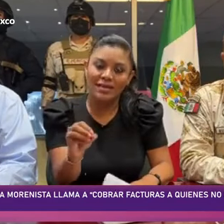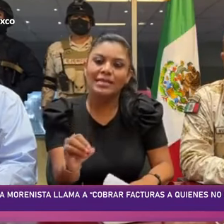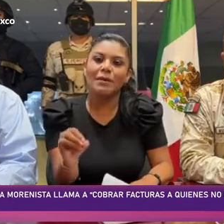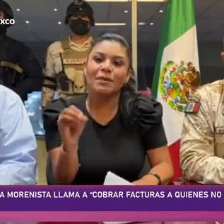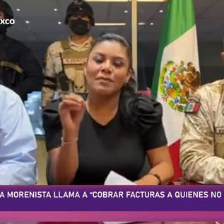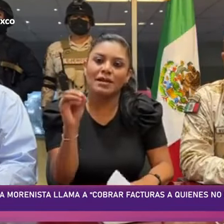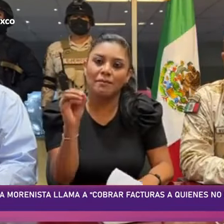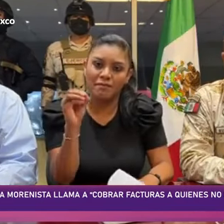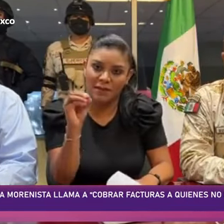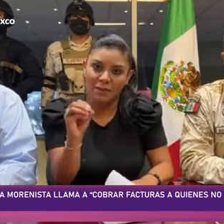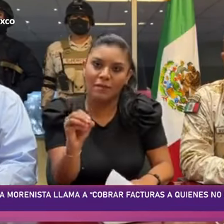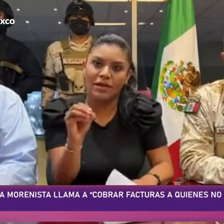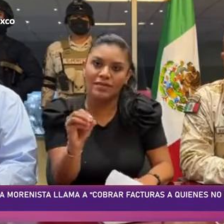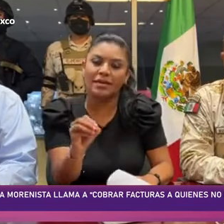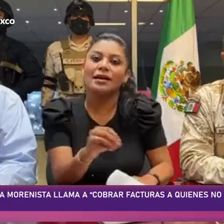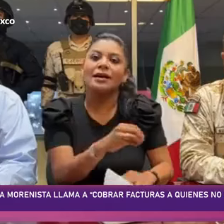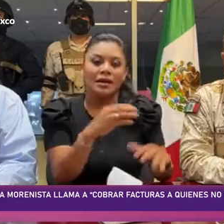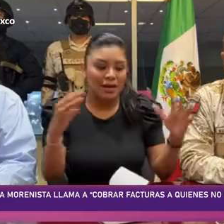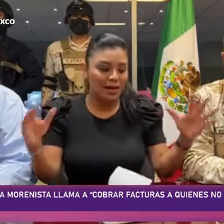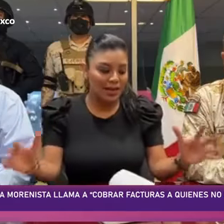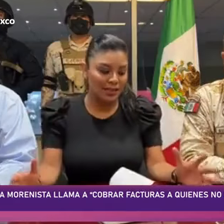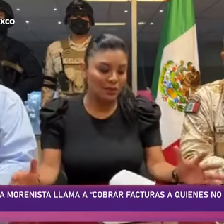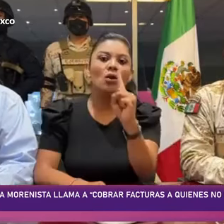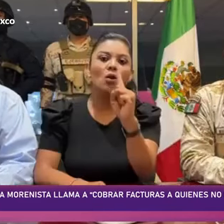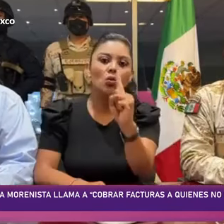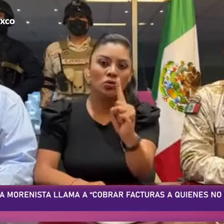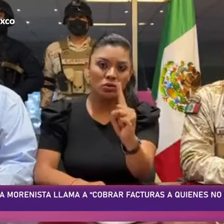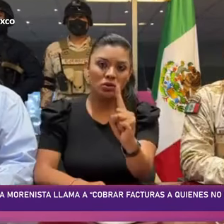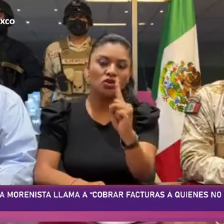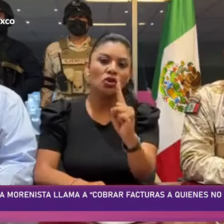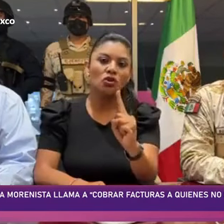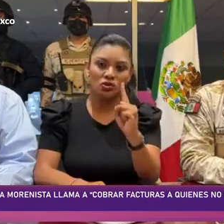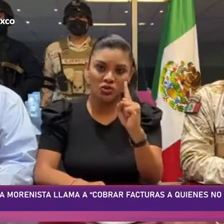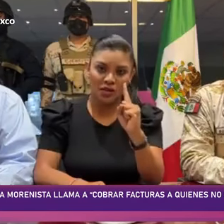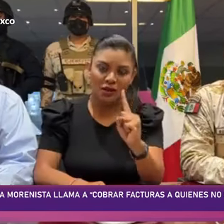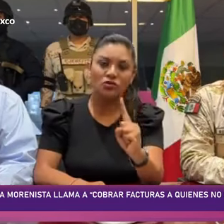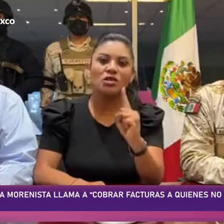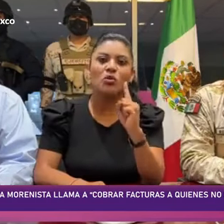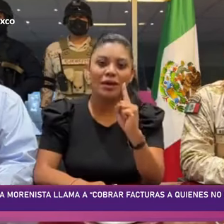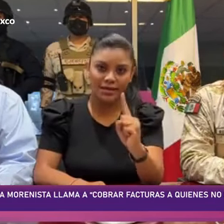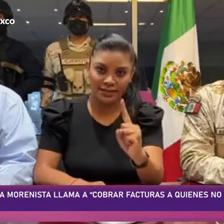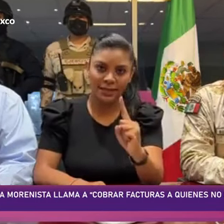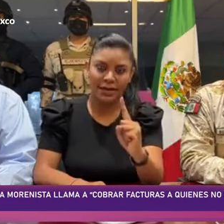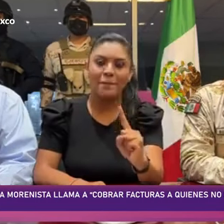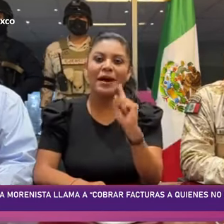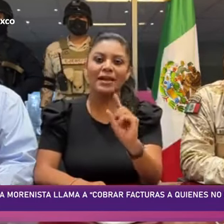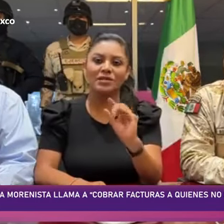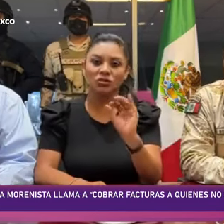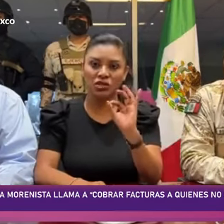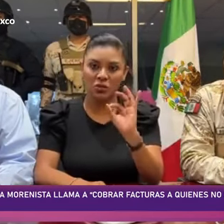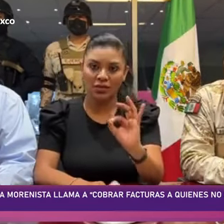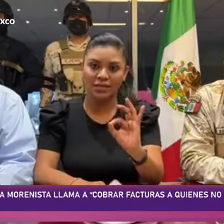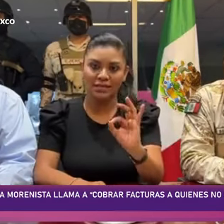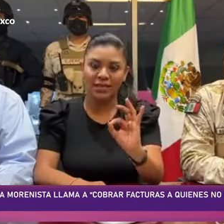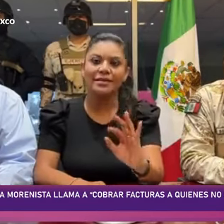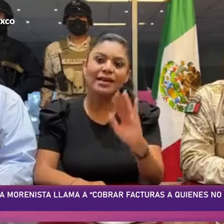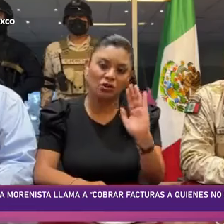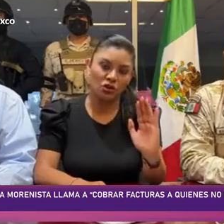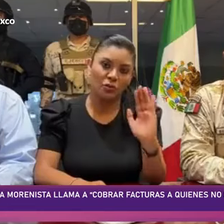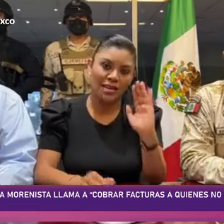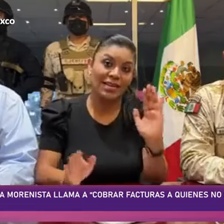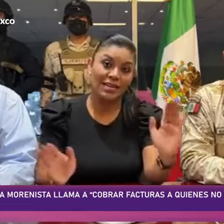no contra la población en general. Que un solo ciudadano tijuanense pague las